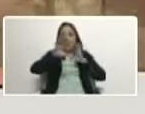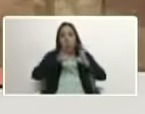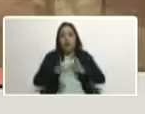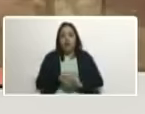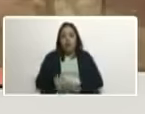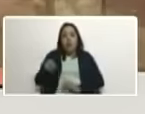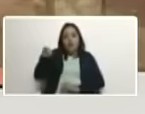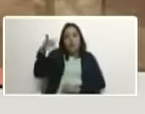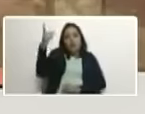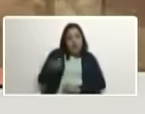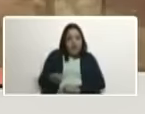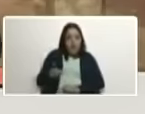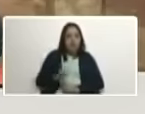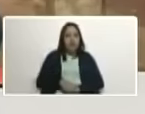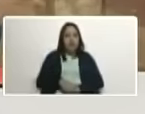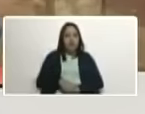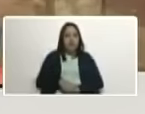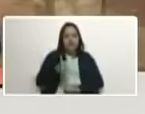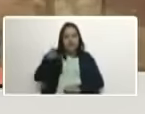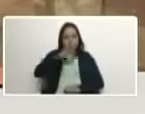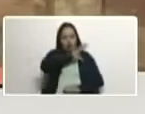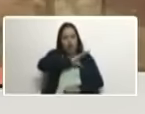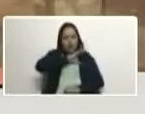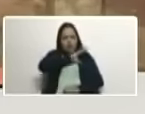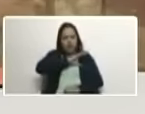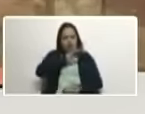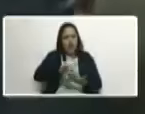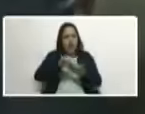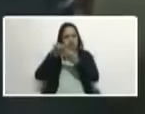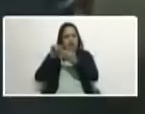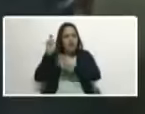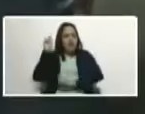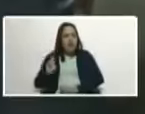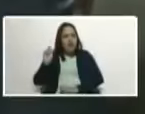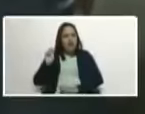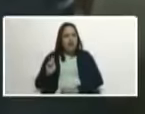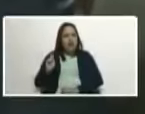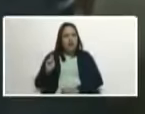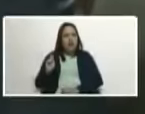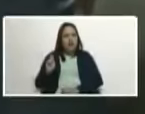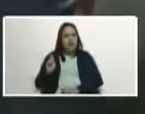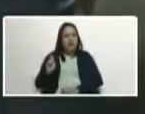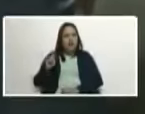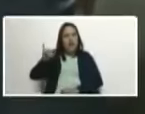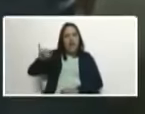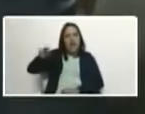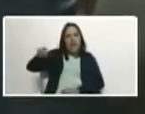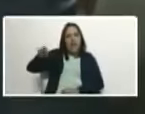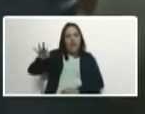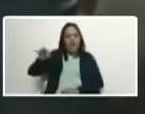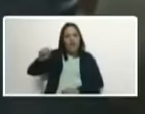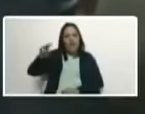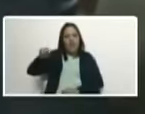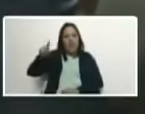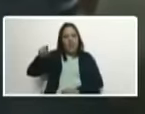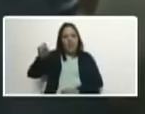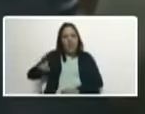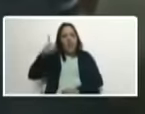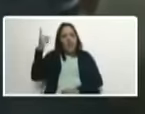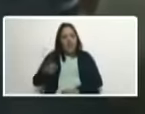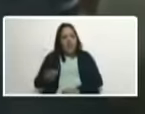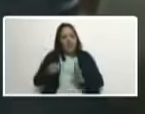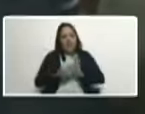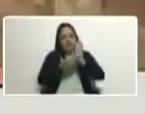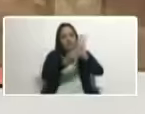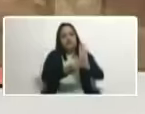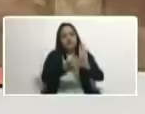Usted debería, en esa comisión que encabeza el diputado Pedro Infante, deberían desempolvar los